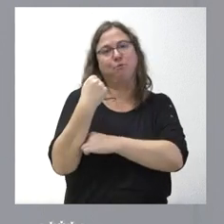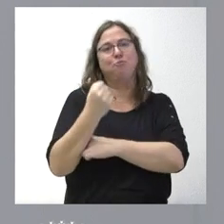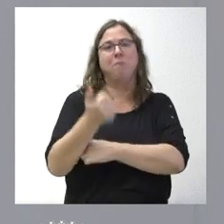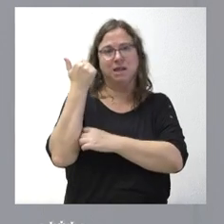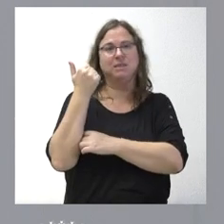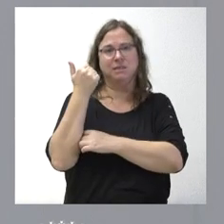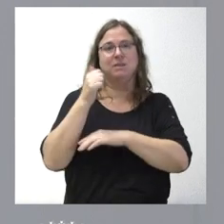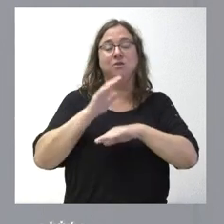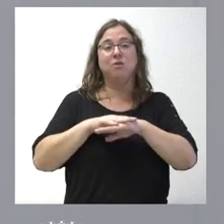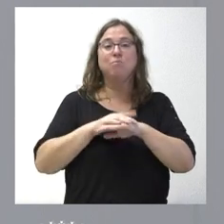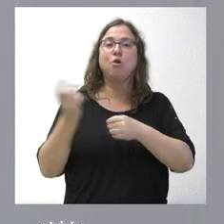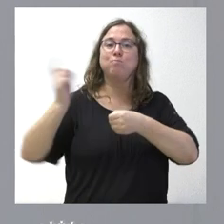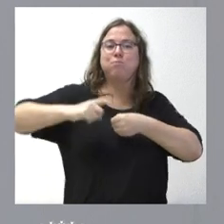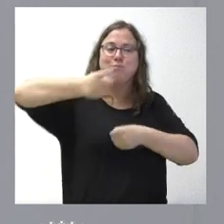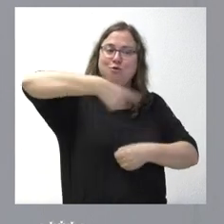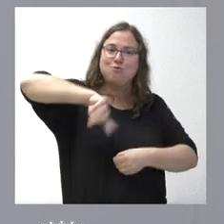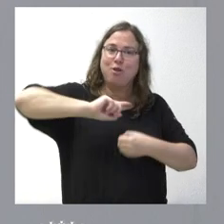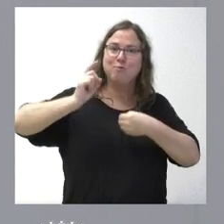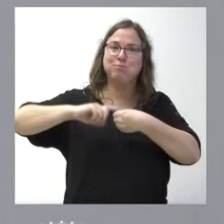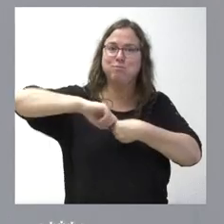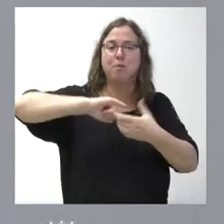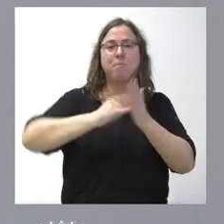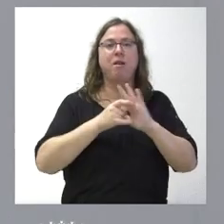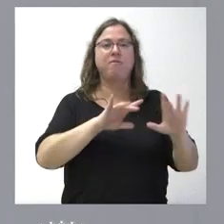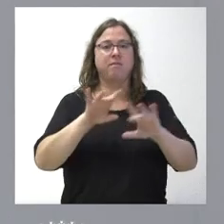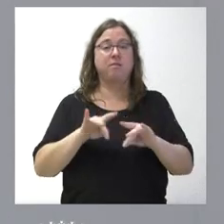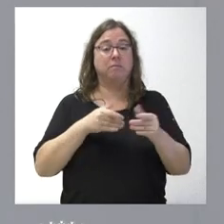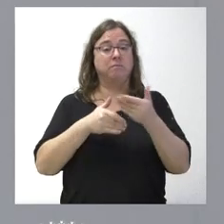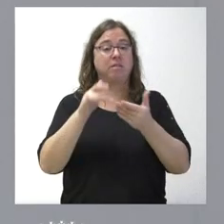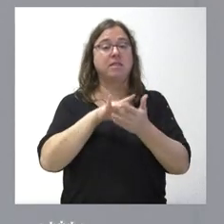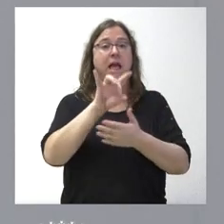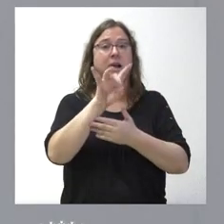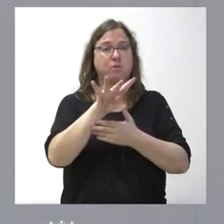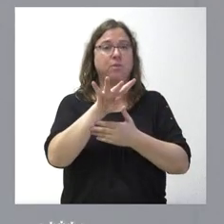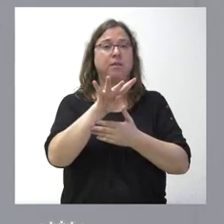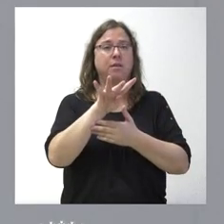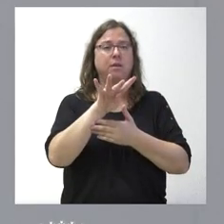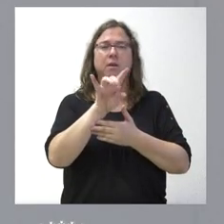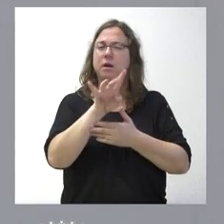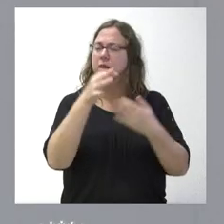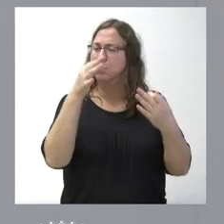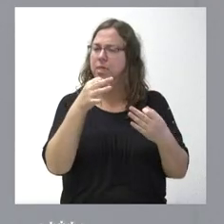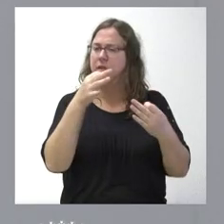parte de todos los que han participado en este plan territorial el día 14 de